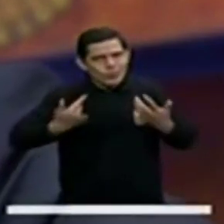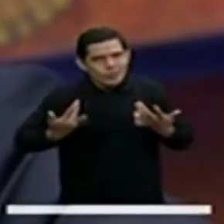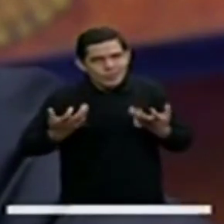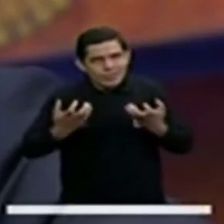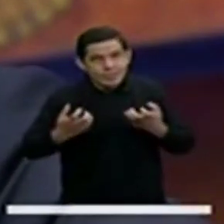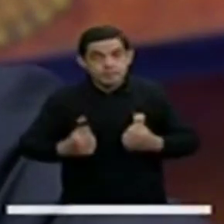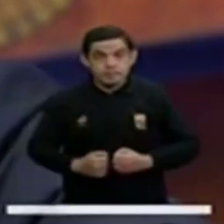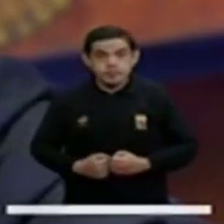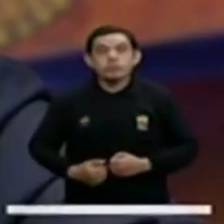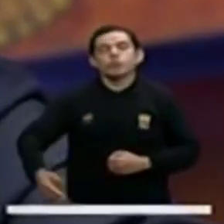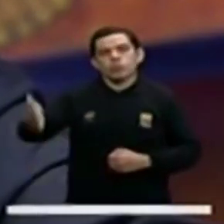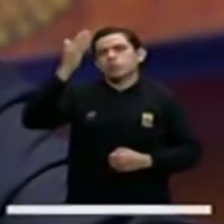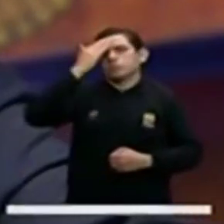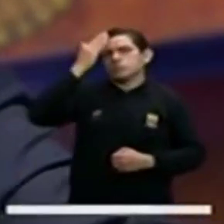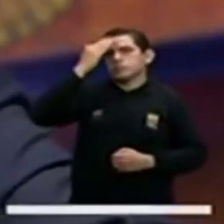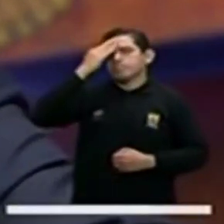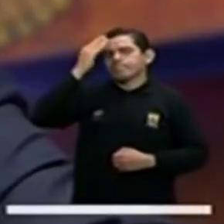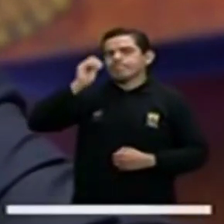Sé también